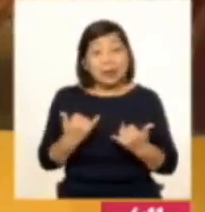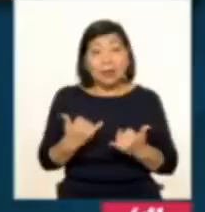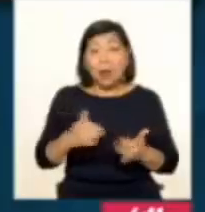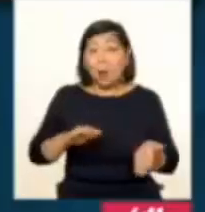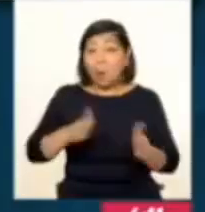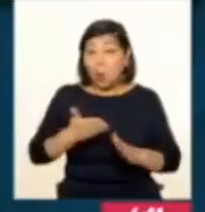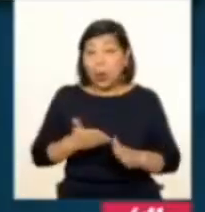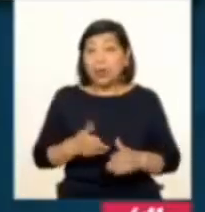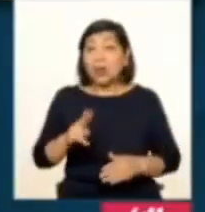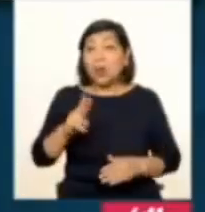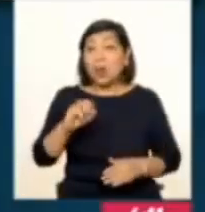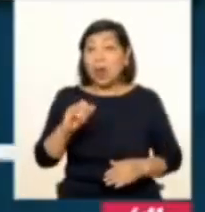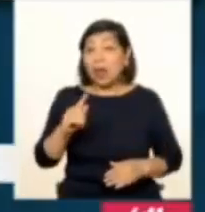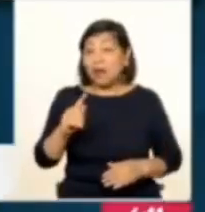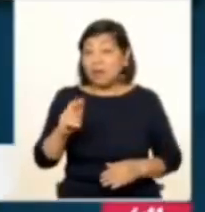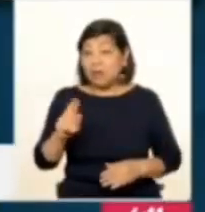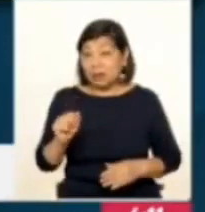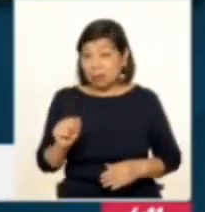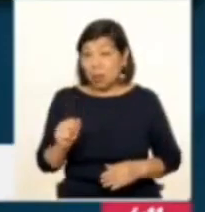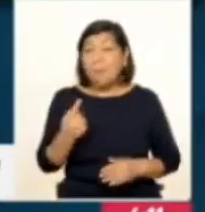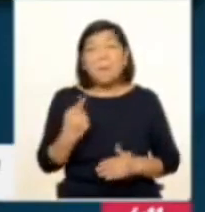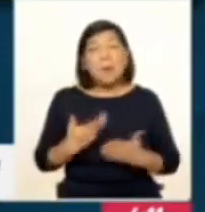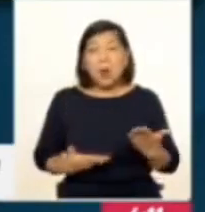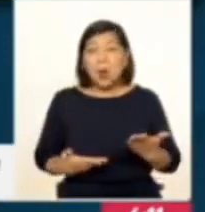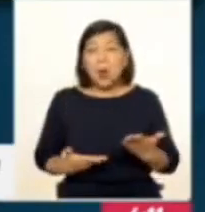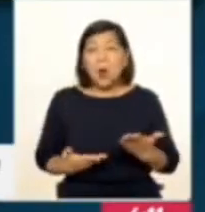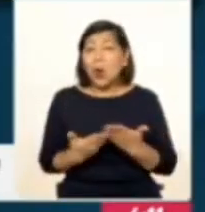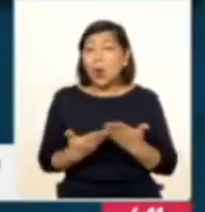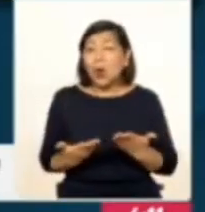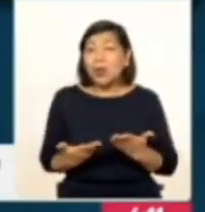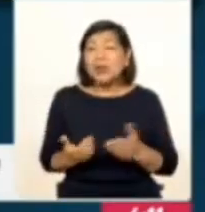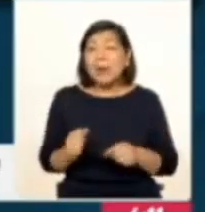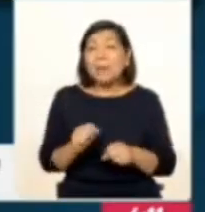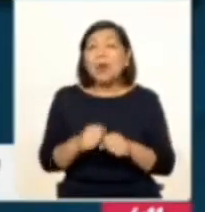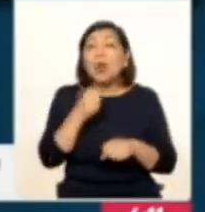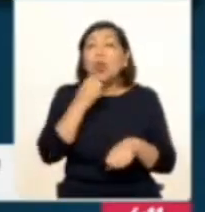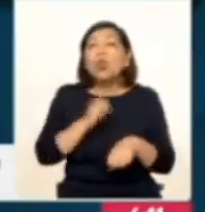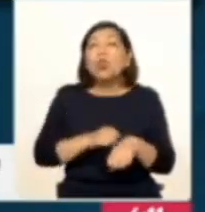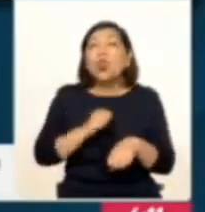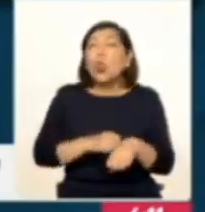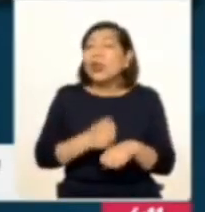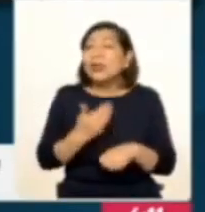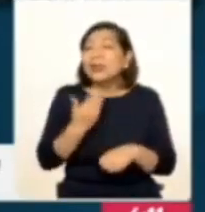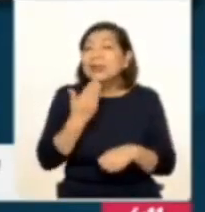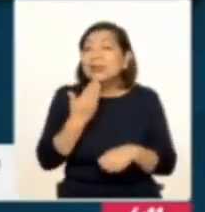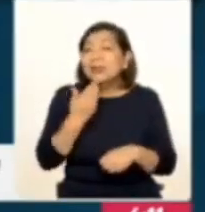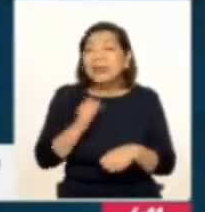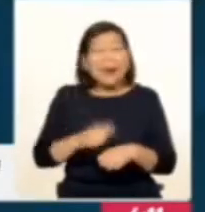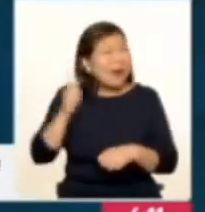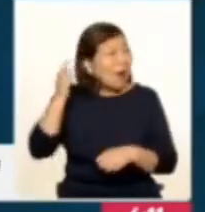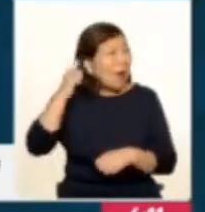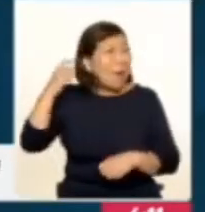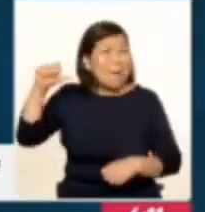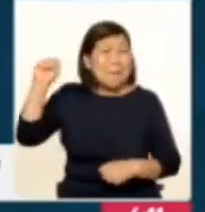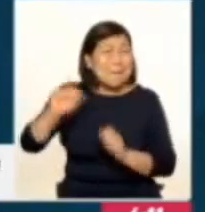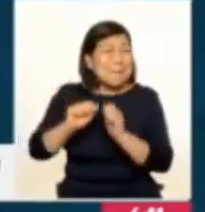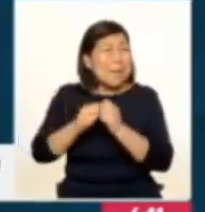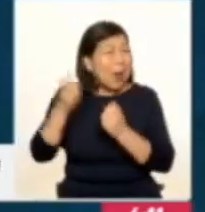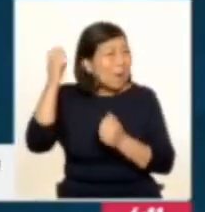muerte de Víctor Santisteban Yaxavilca fue causada por un elemento contundente duro, ¿no?, cuyo impacto en el cráneo generó